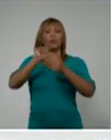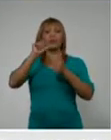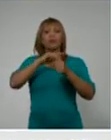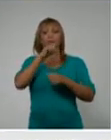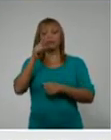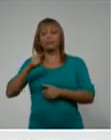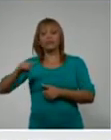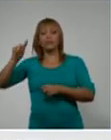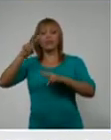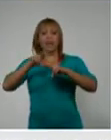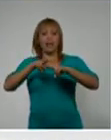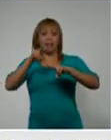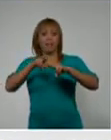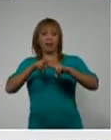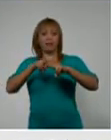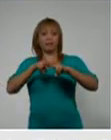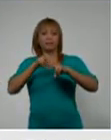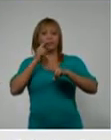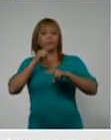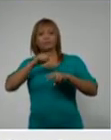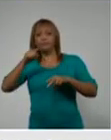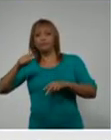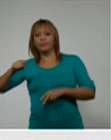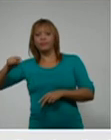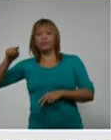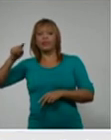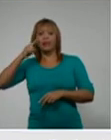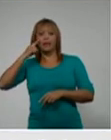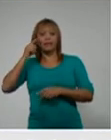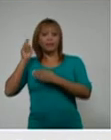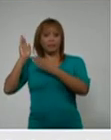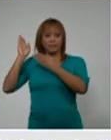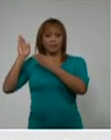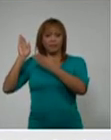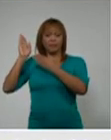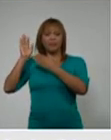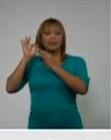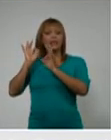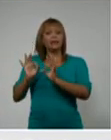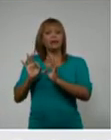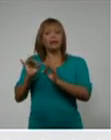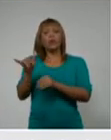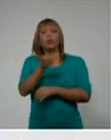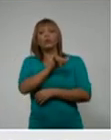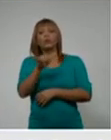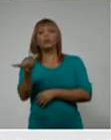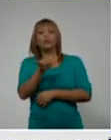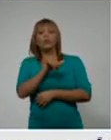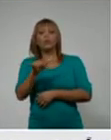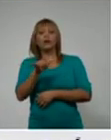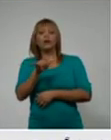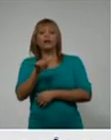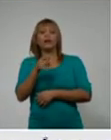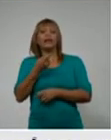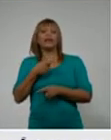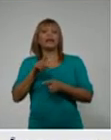Habana, que es prácticamente igual que la del